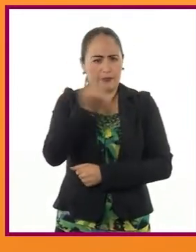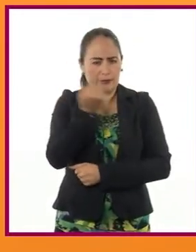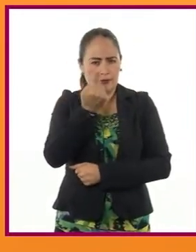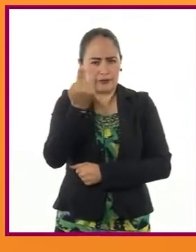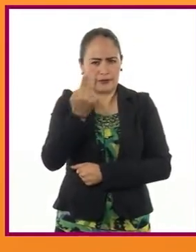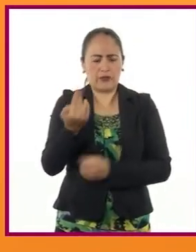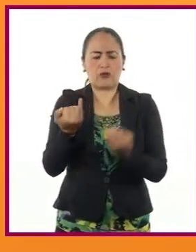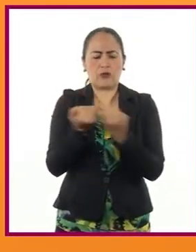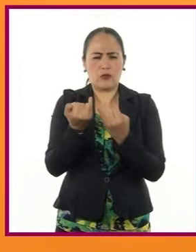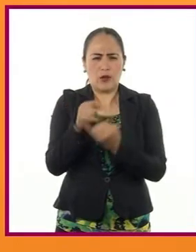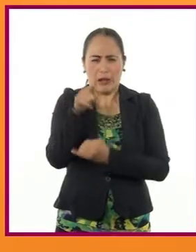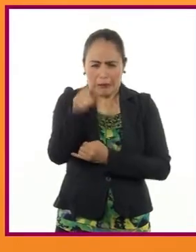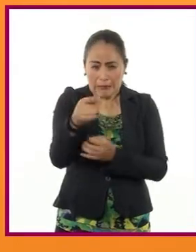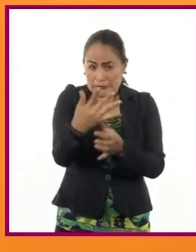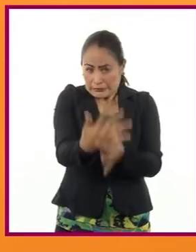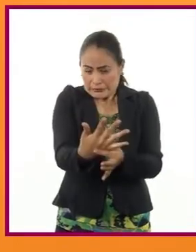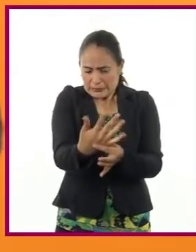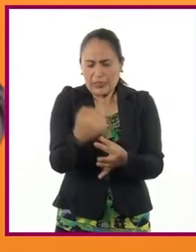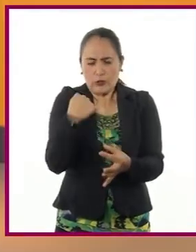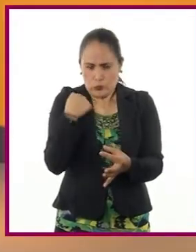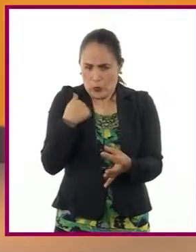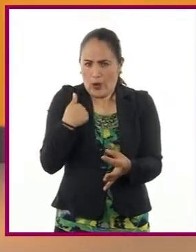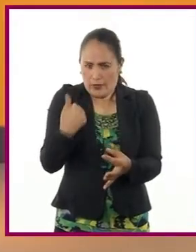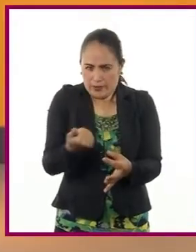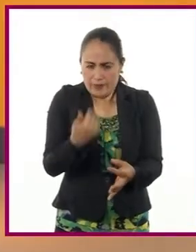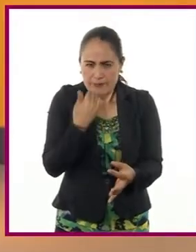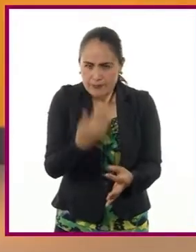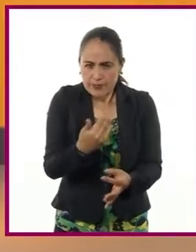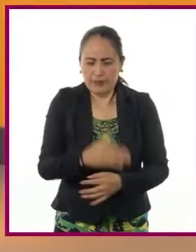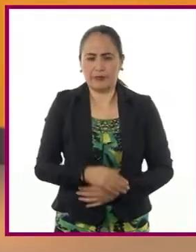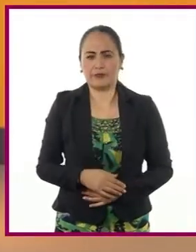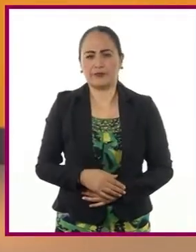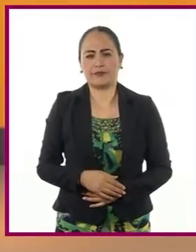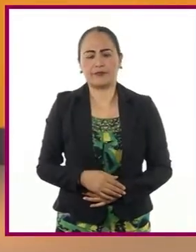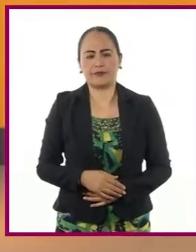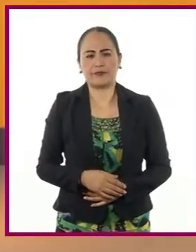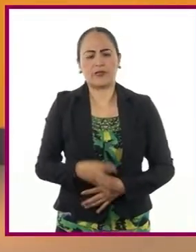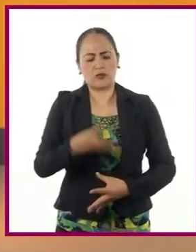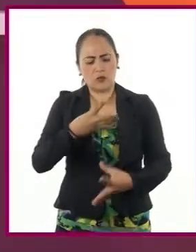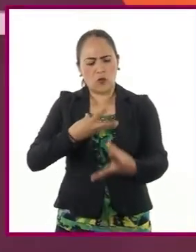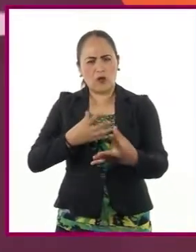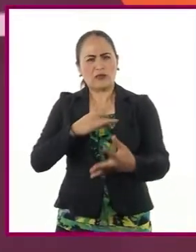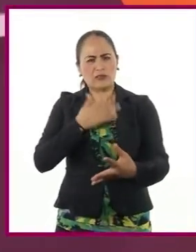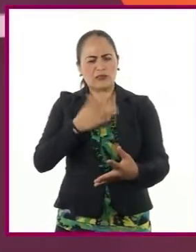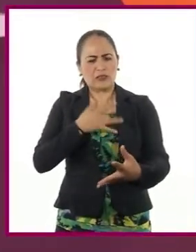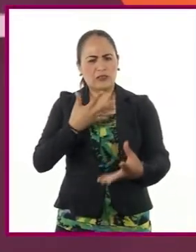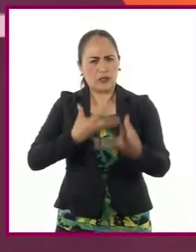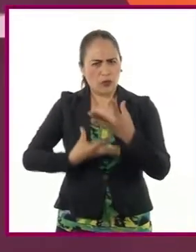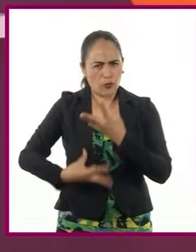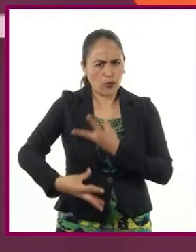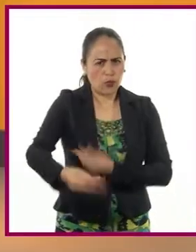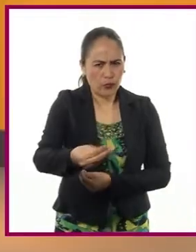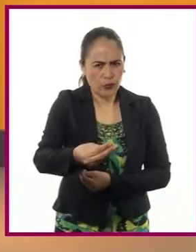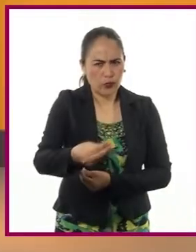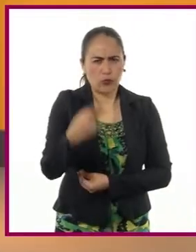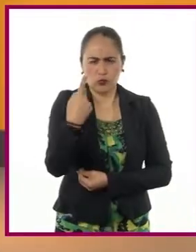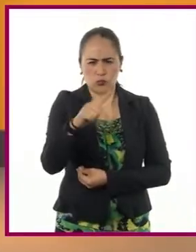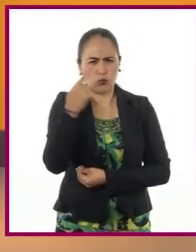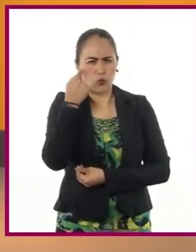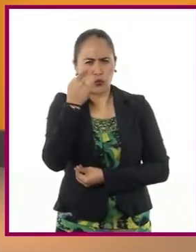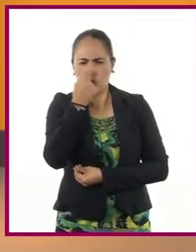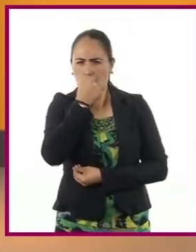de haber comprendido bien el mensaje. Esto me permite empatizar con el otro u otra y entender su punto